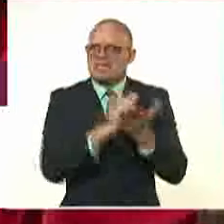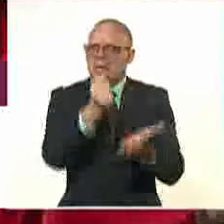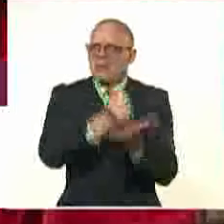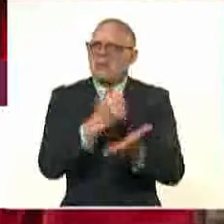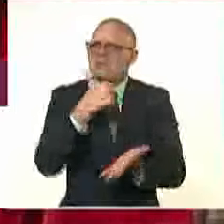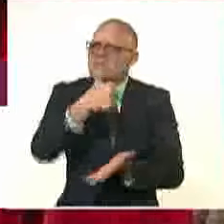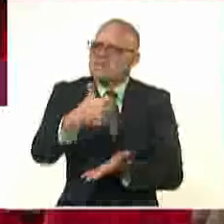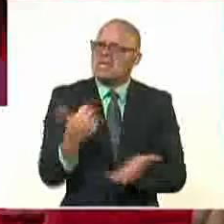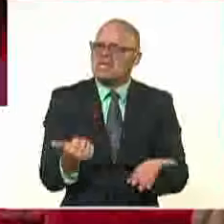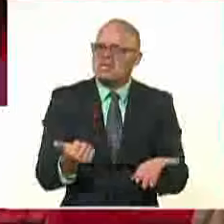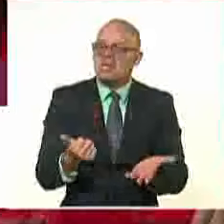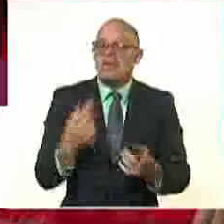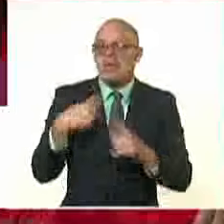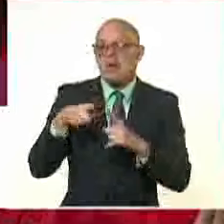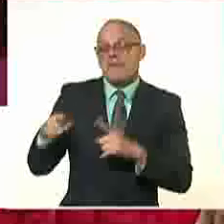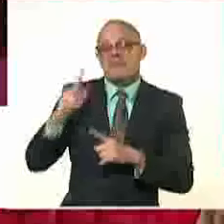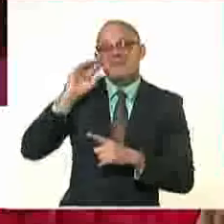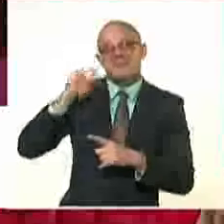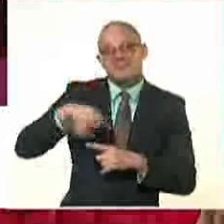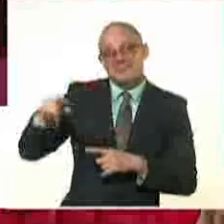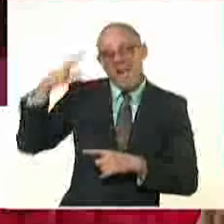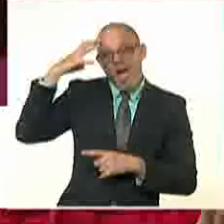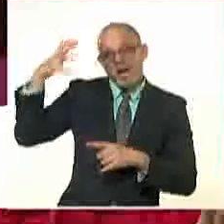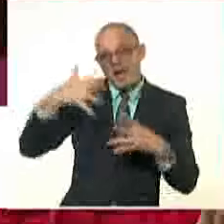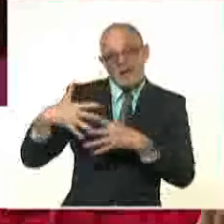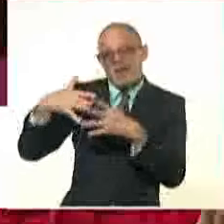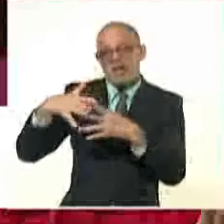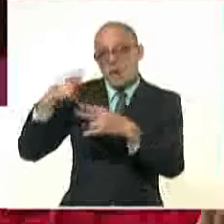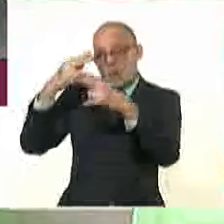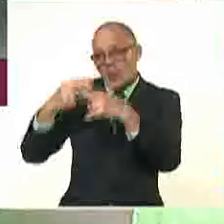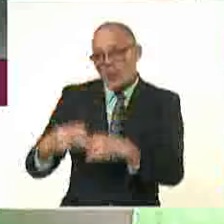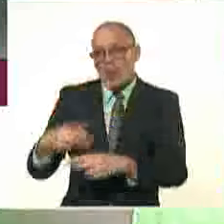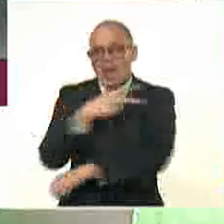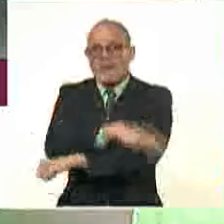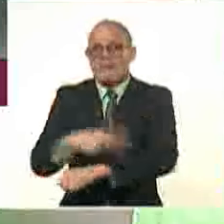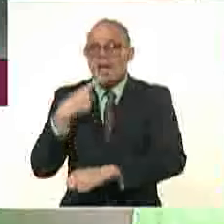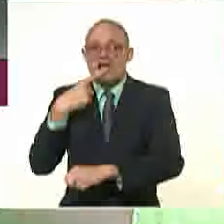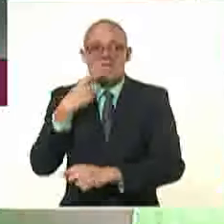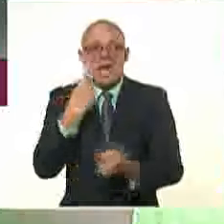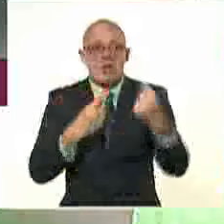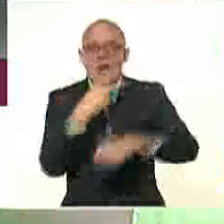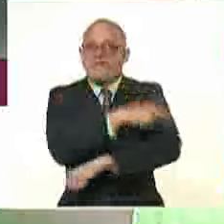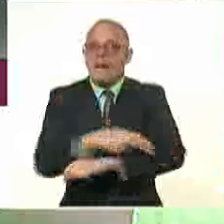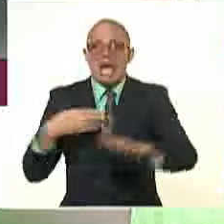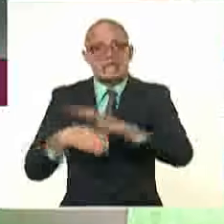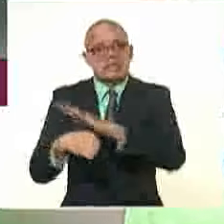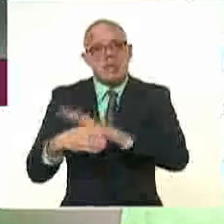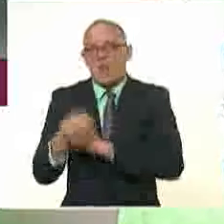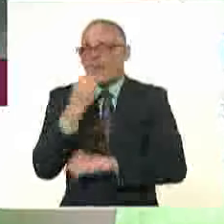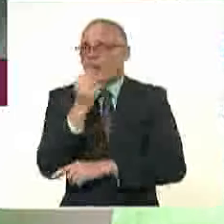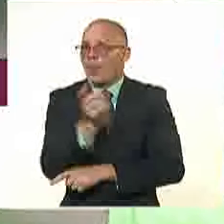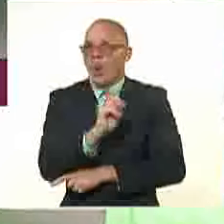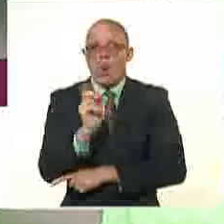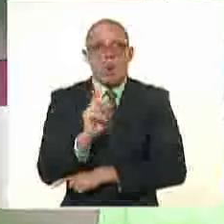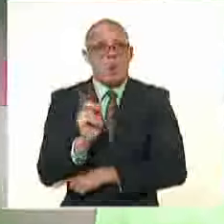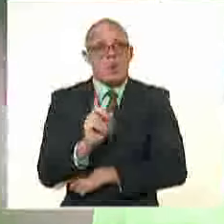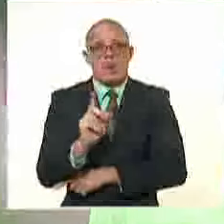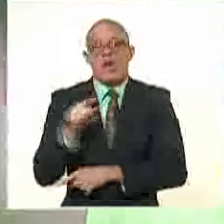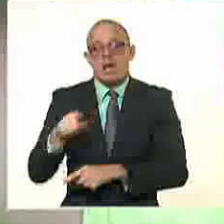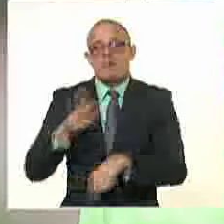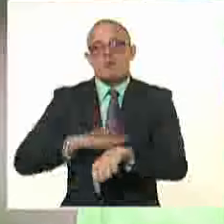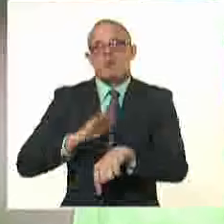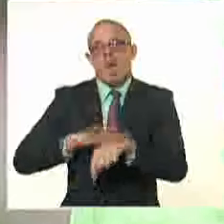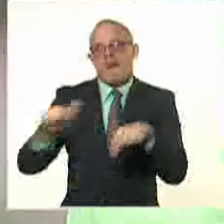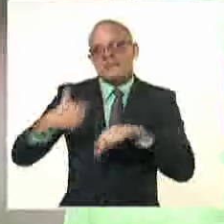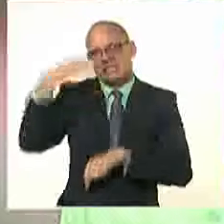varios países incluidos en una lista de prohibición de viaje introducida por el gobierno del presidente Donald Trump. Titular